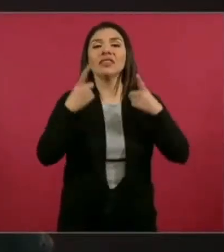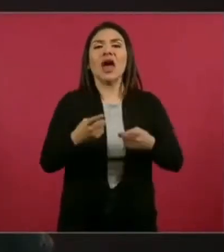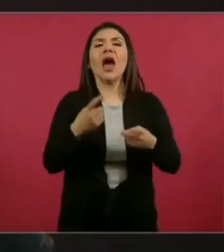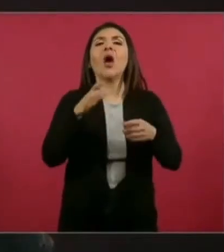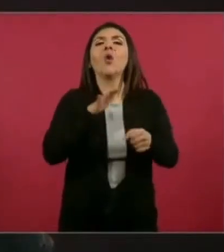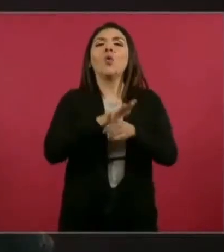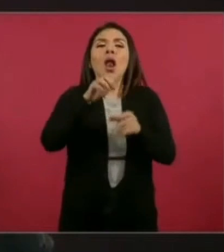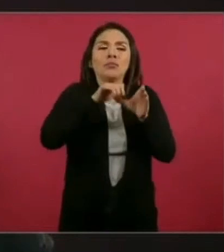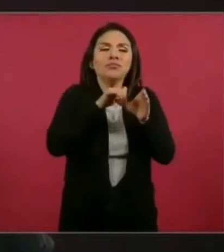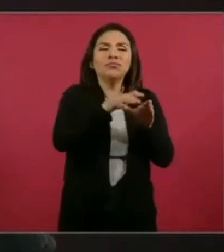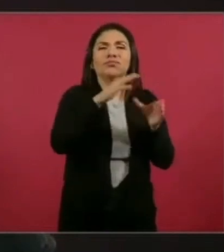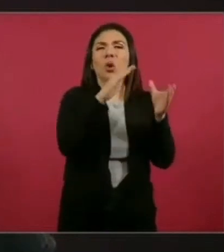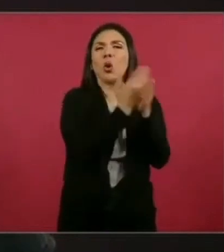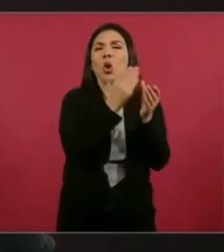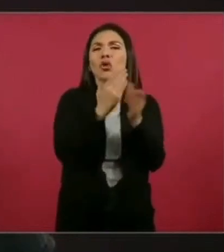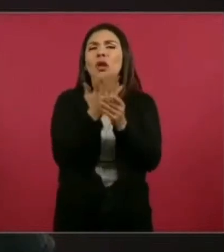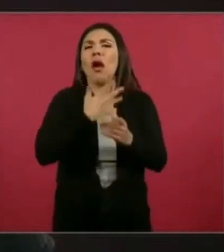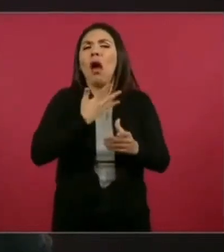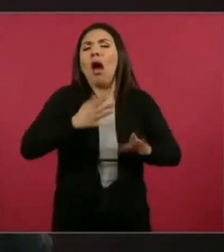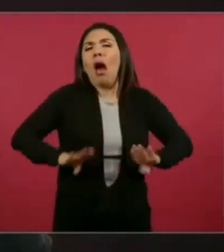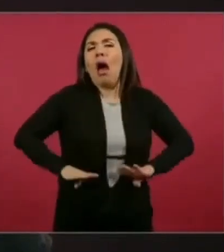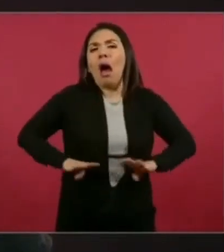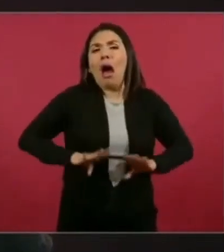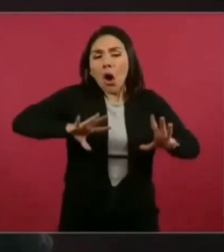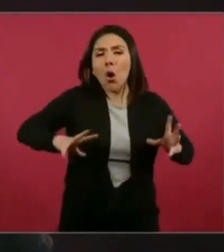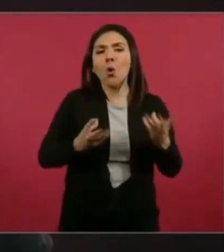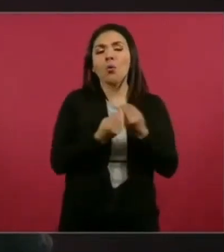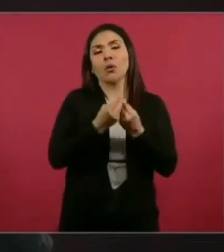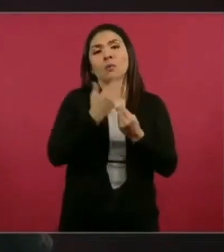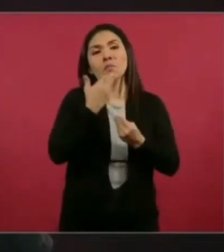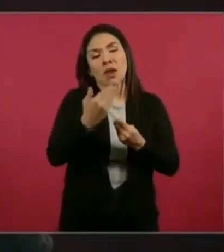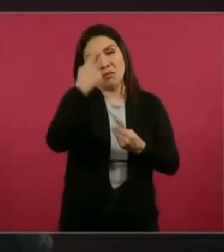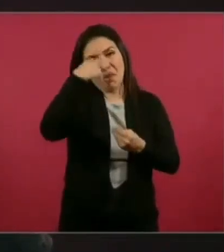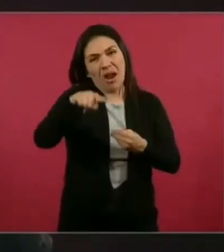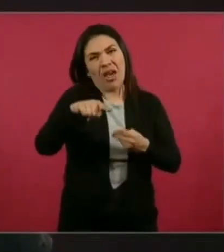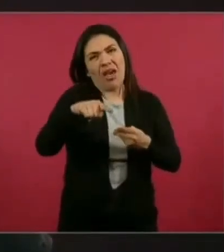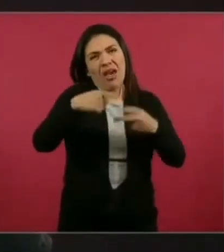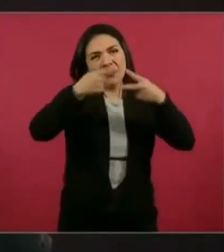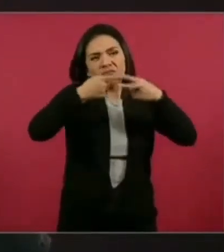contenidos con capacidades diferenciadas de optimización,